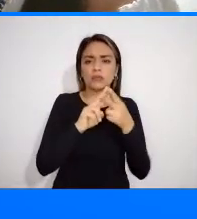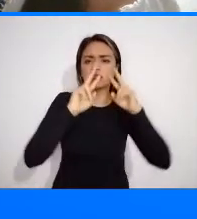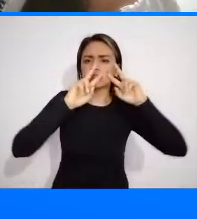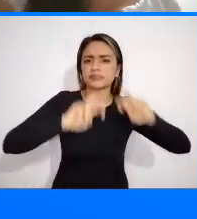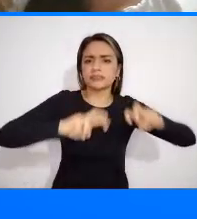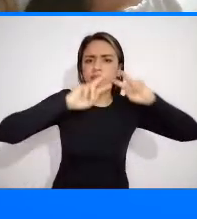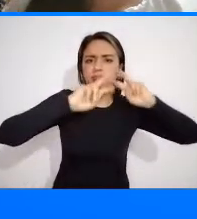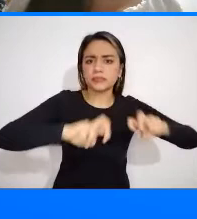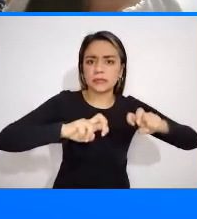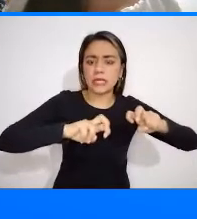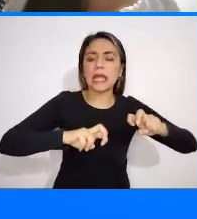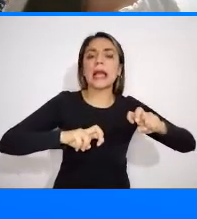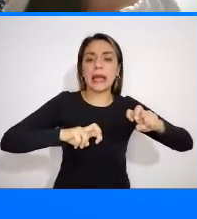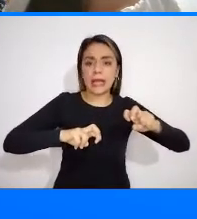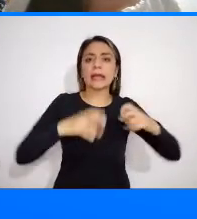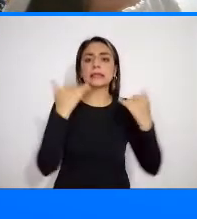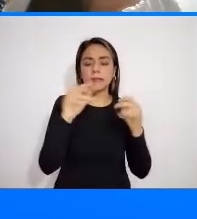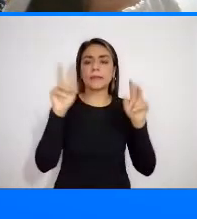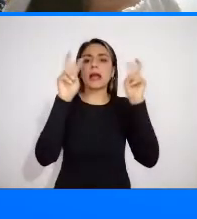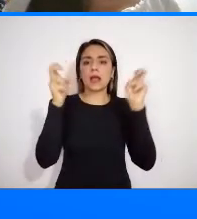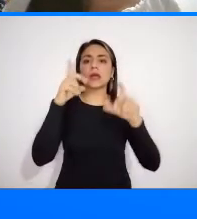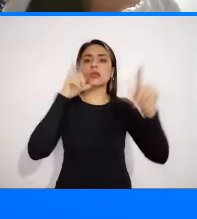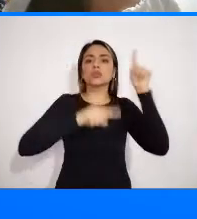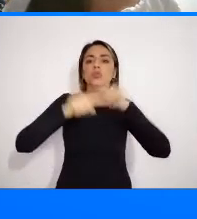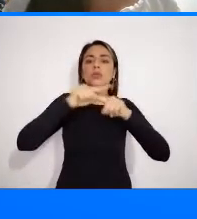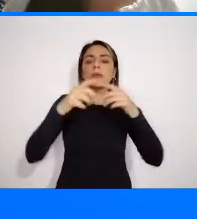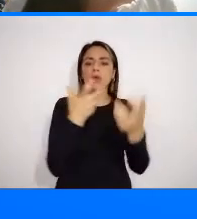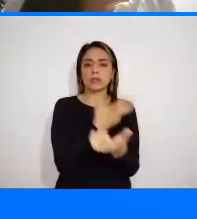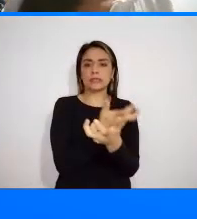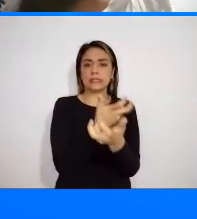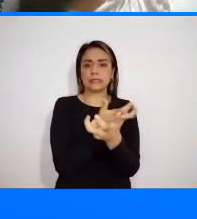investigar. Entonces también se habla de turismo científico.